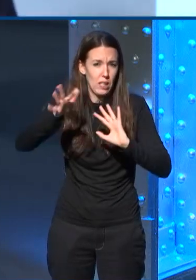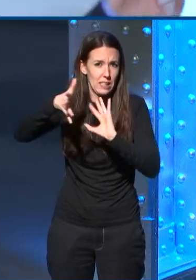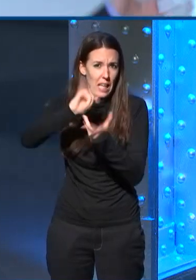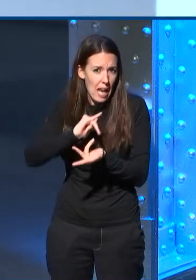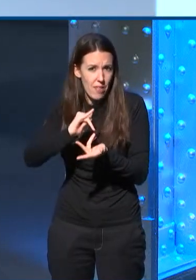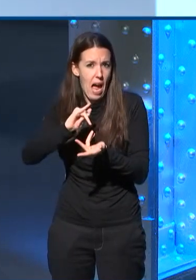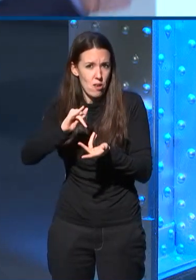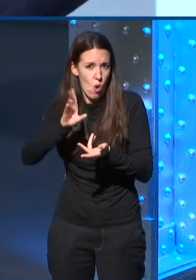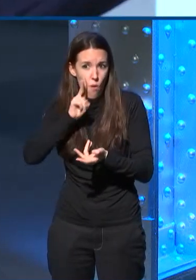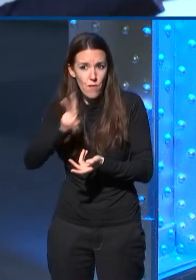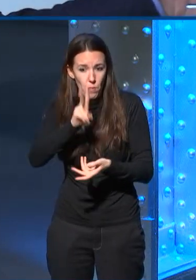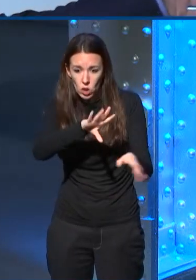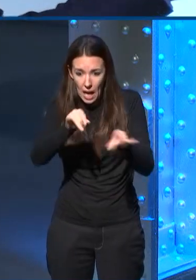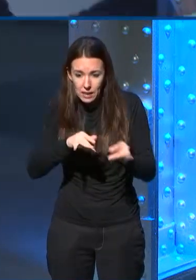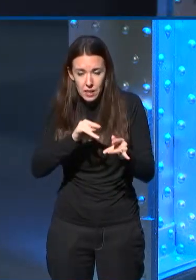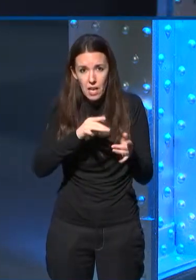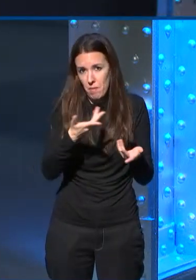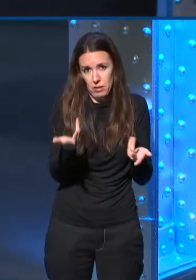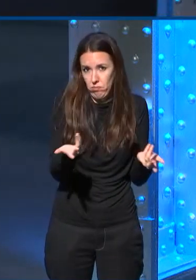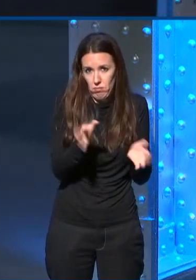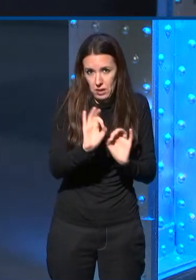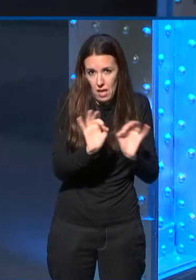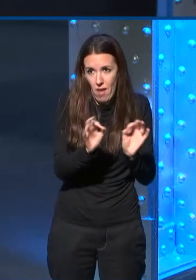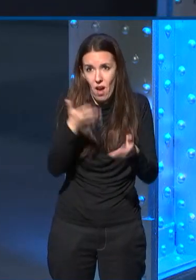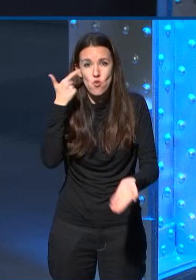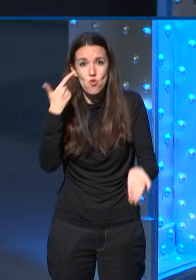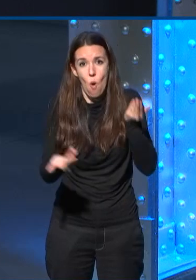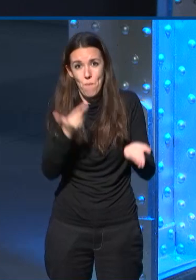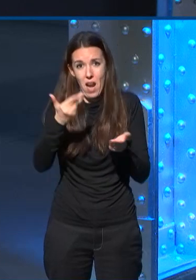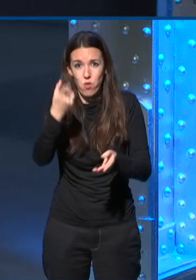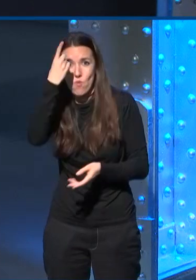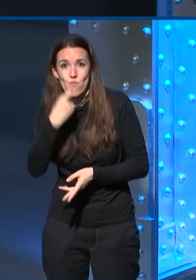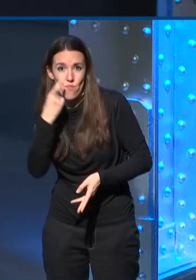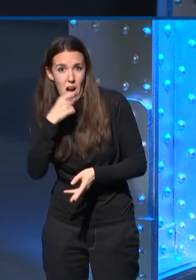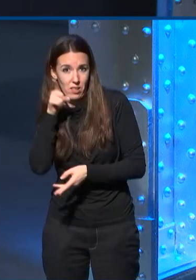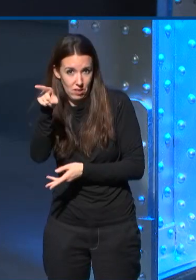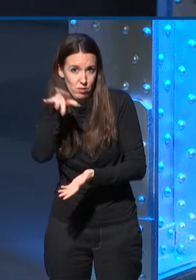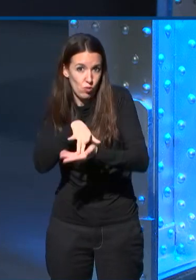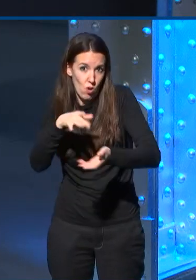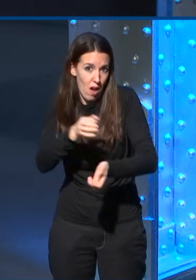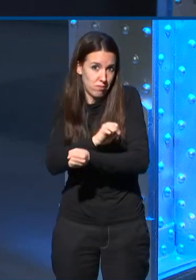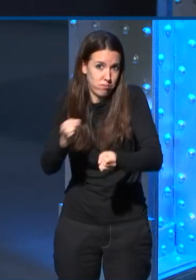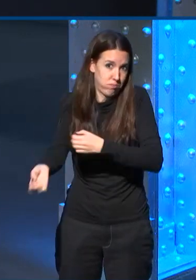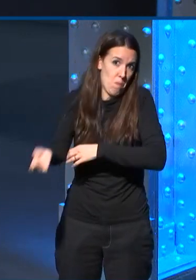Alabama, serían esos, que como ven es nada comparable con un dust devil, que así se llaman, que suceda en Marte.